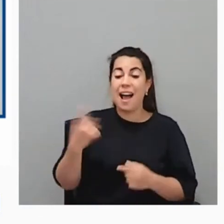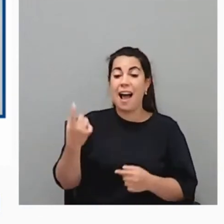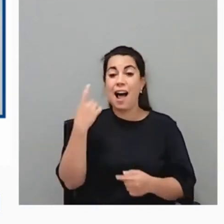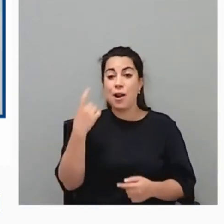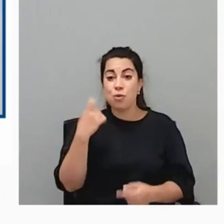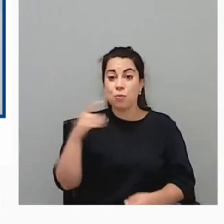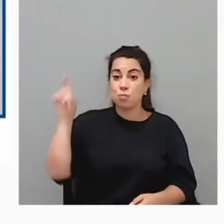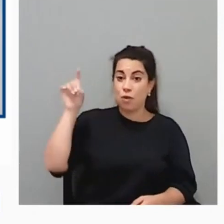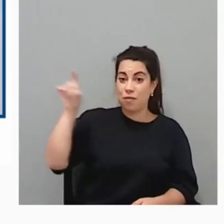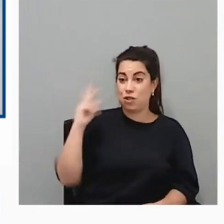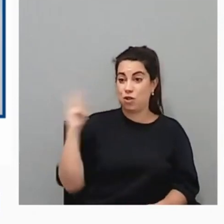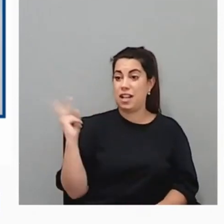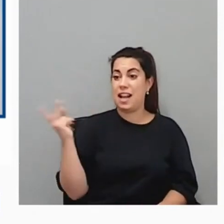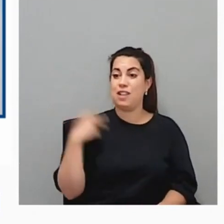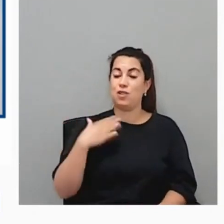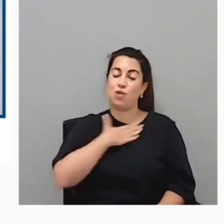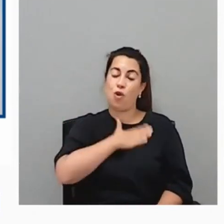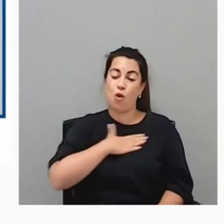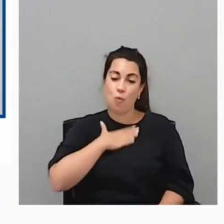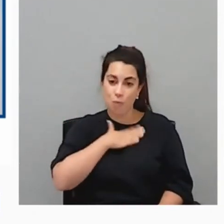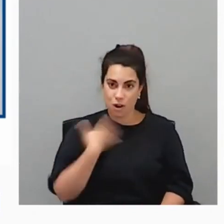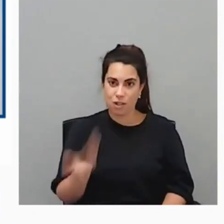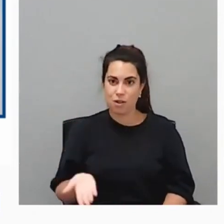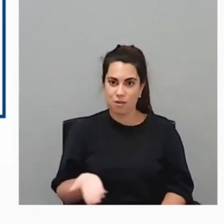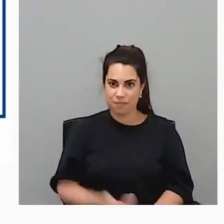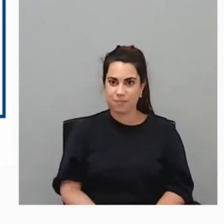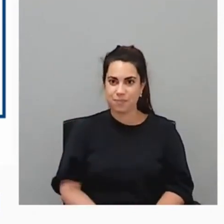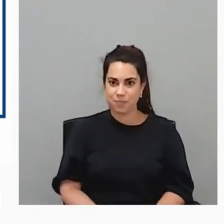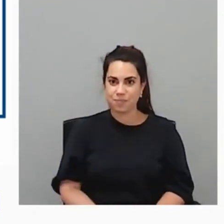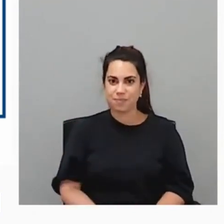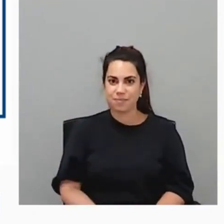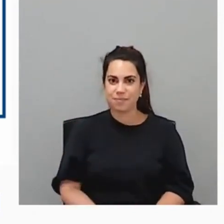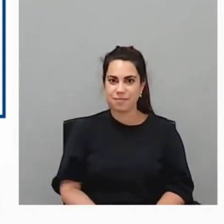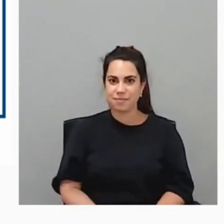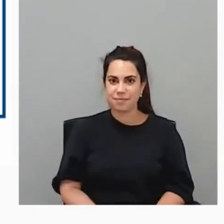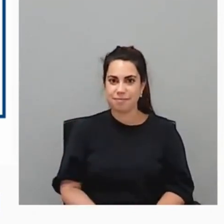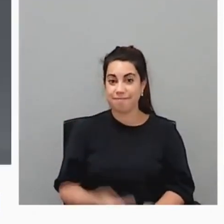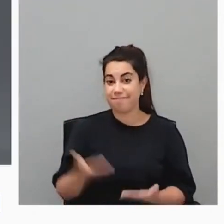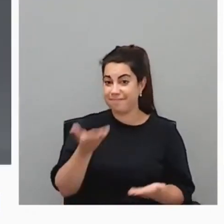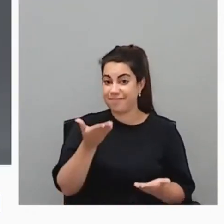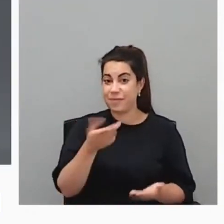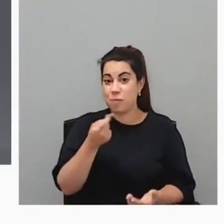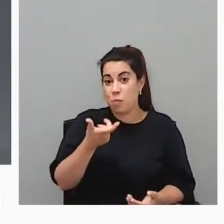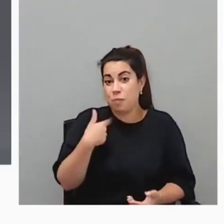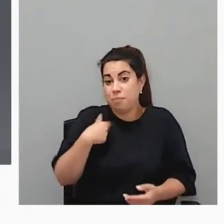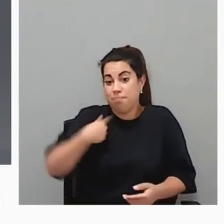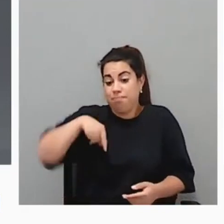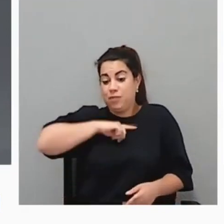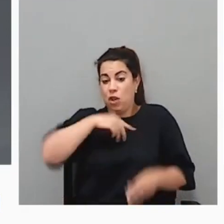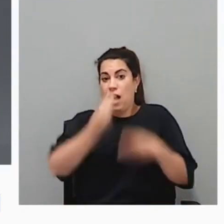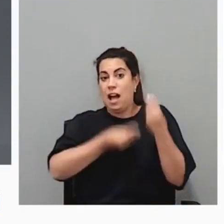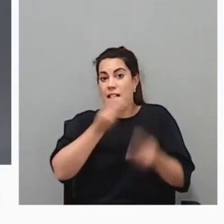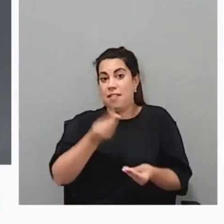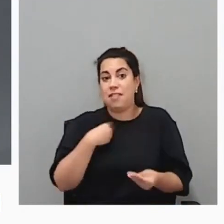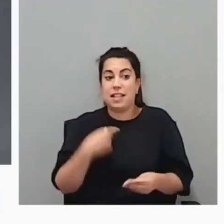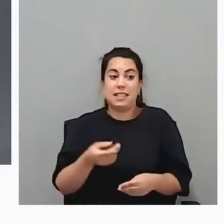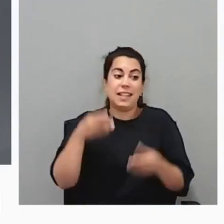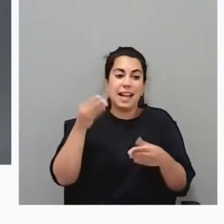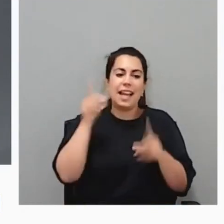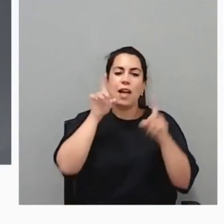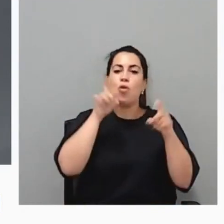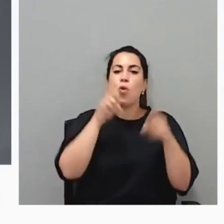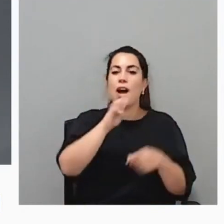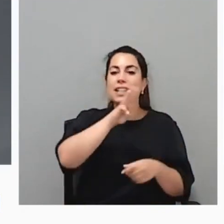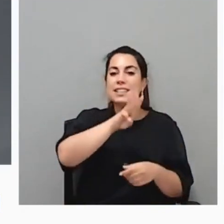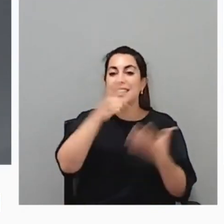como alumnos. Y bueno, esto es un poco lo que estamos haciendo dentro de Educa 360. Os